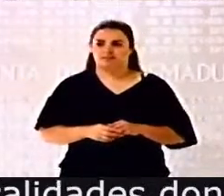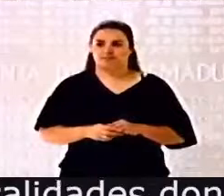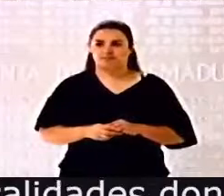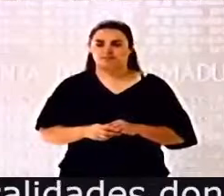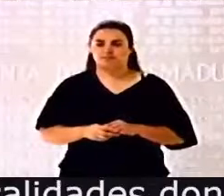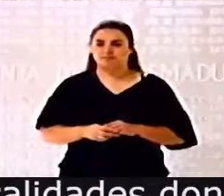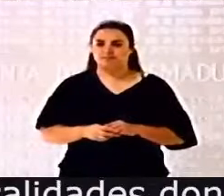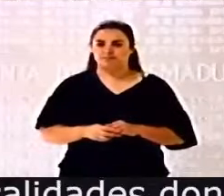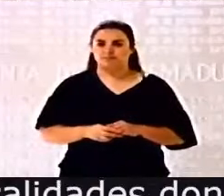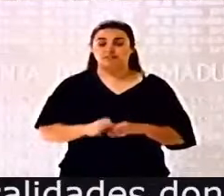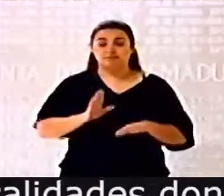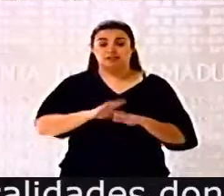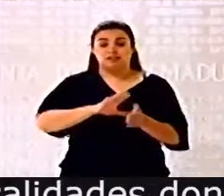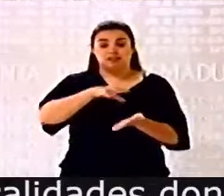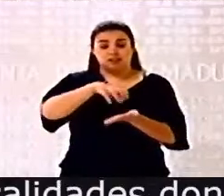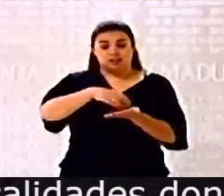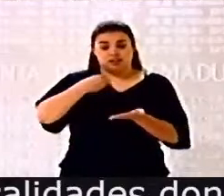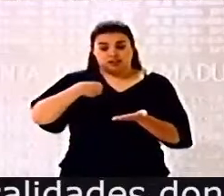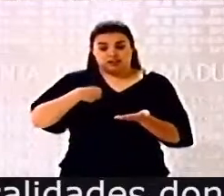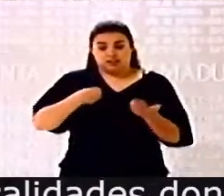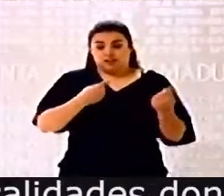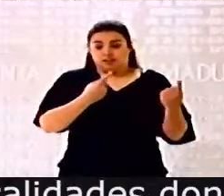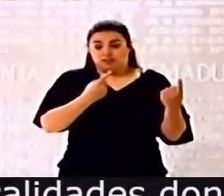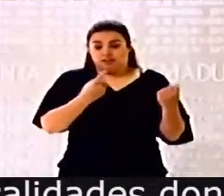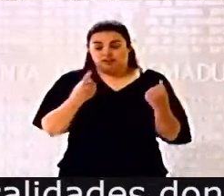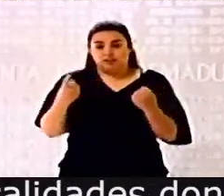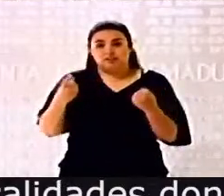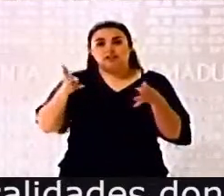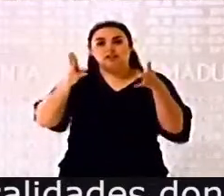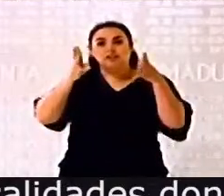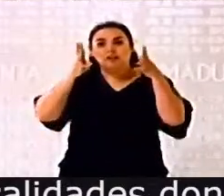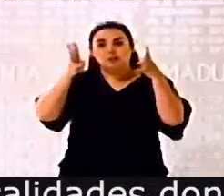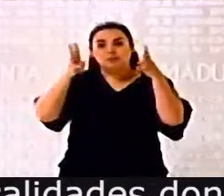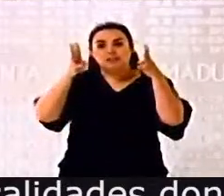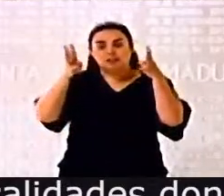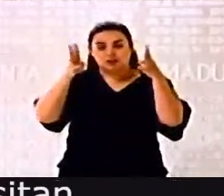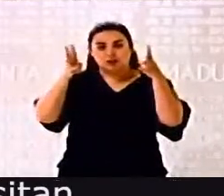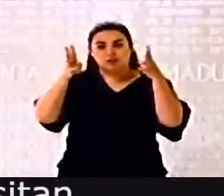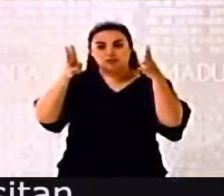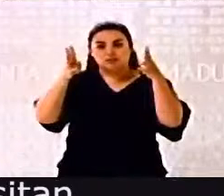Para esas instalaciones se necesitan una serie de recomendaciones